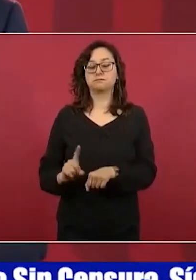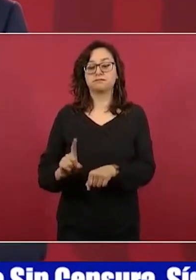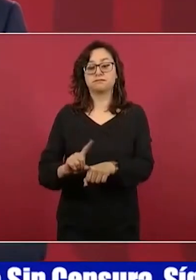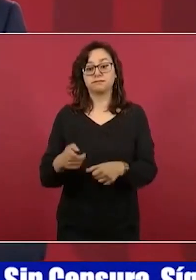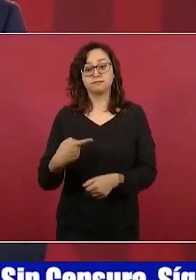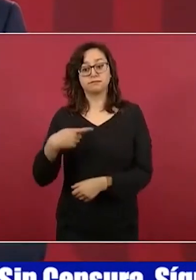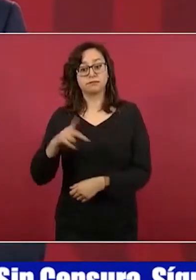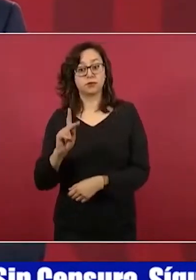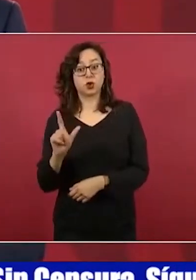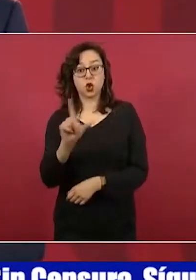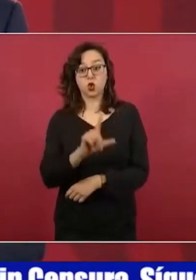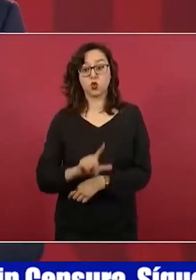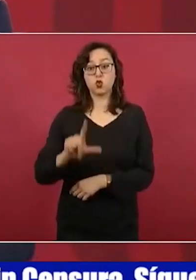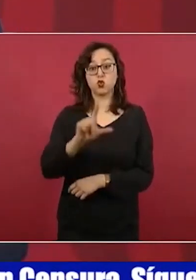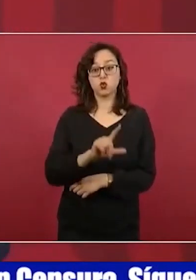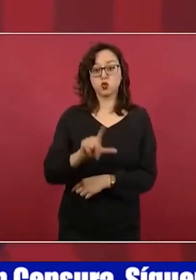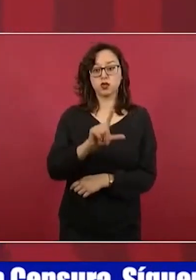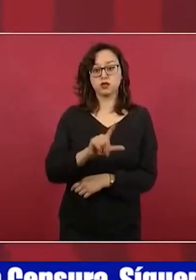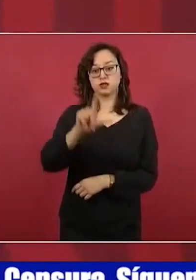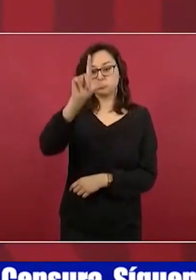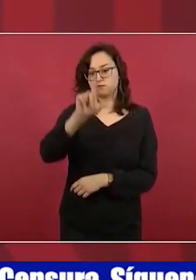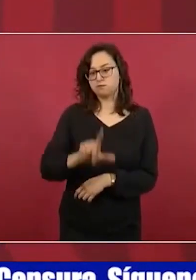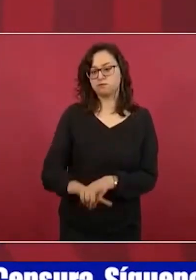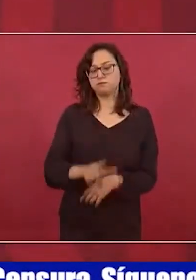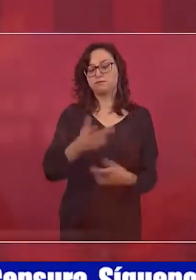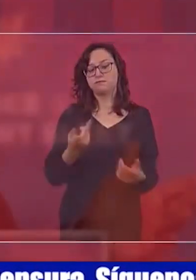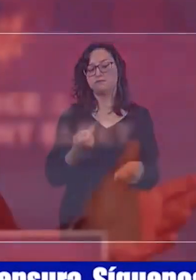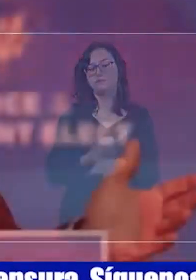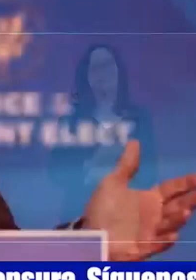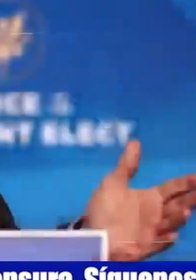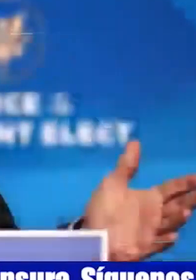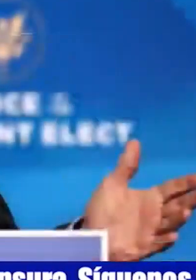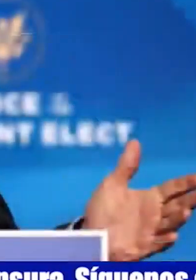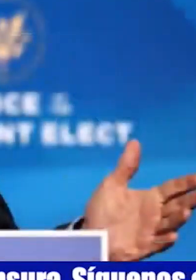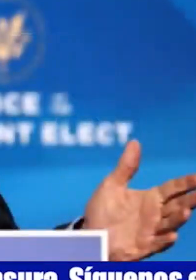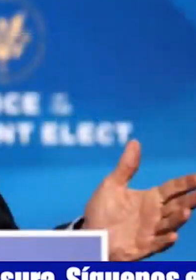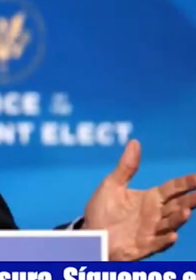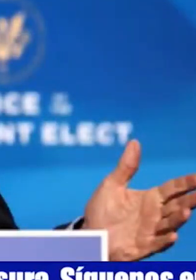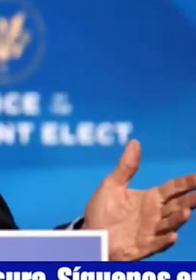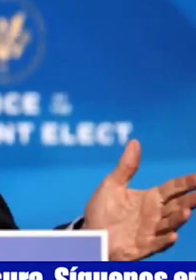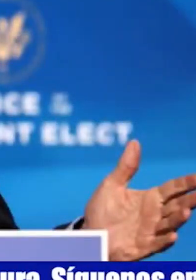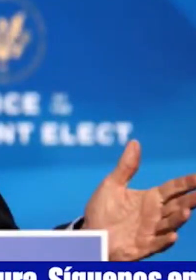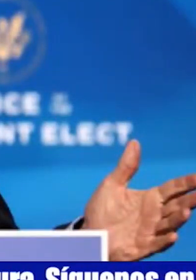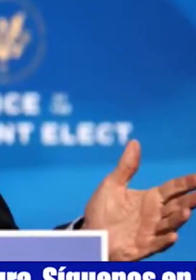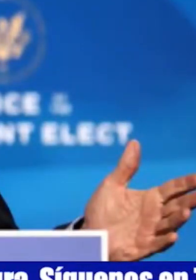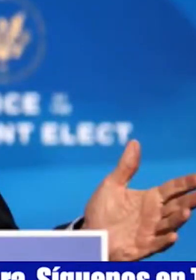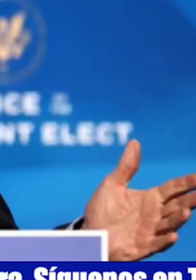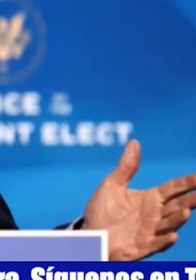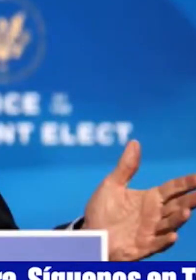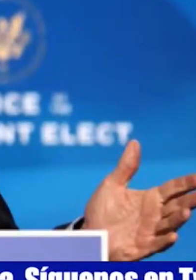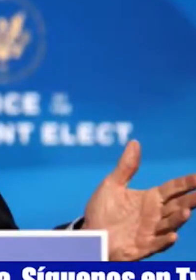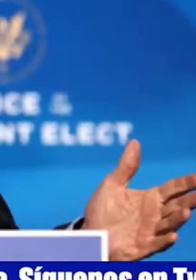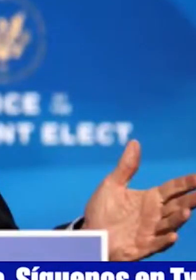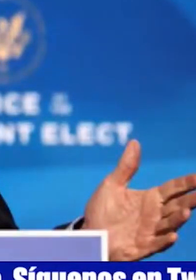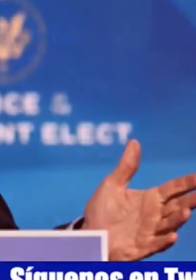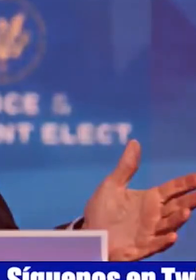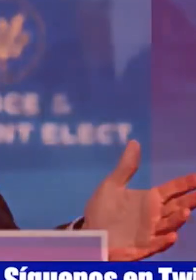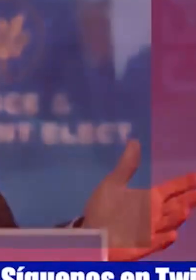tiene buenas formas, pero también el anterior que tenía otras formas, pues también el presidente le fue poniendo los hasta aquí que eran